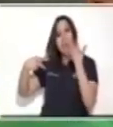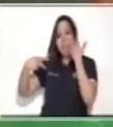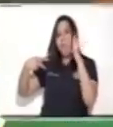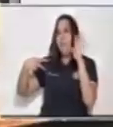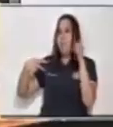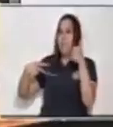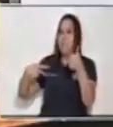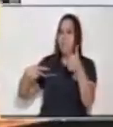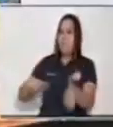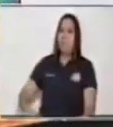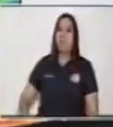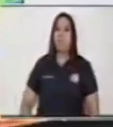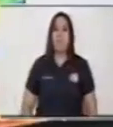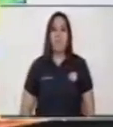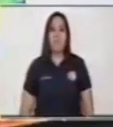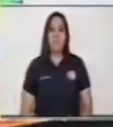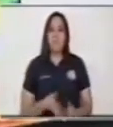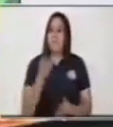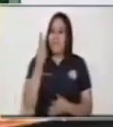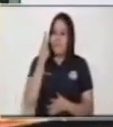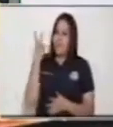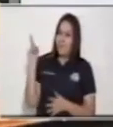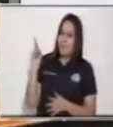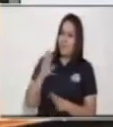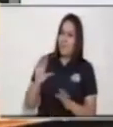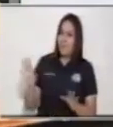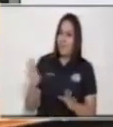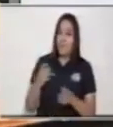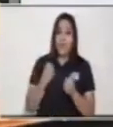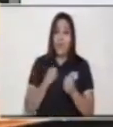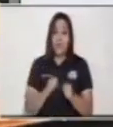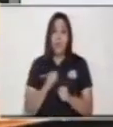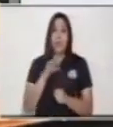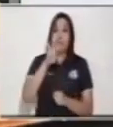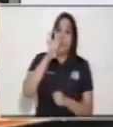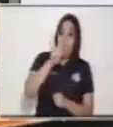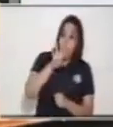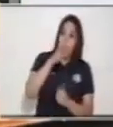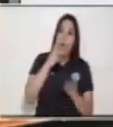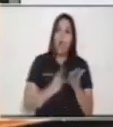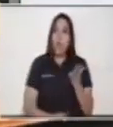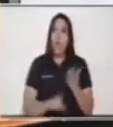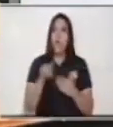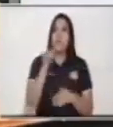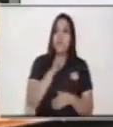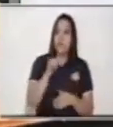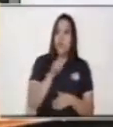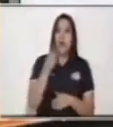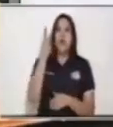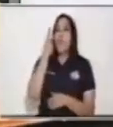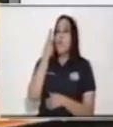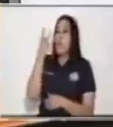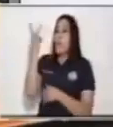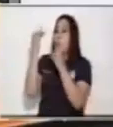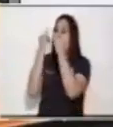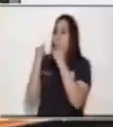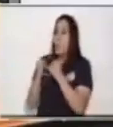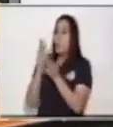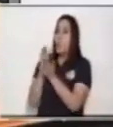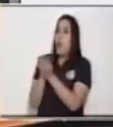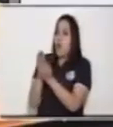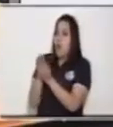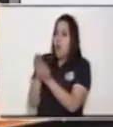bien. ¿Ya ves? Hicimos 4 veces lo mismo. Pero que primero lo vimos con las ranas,